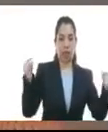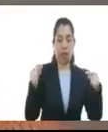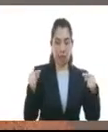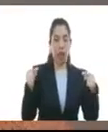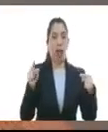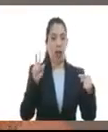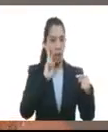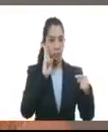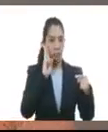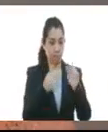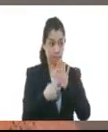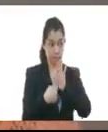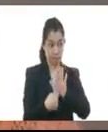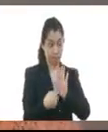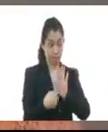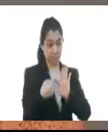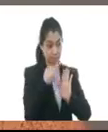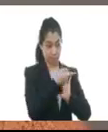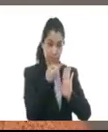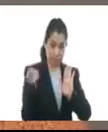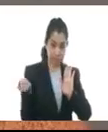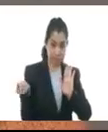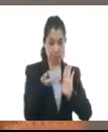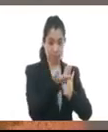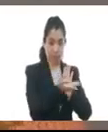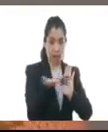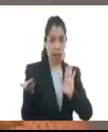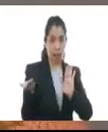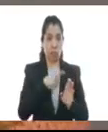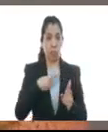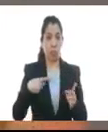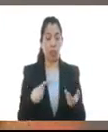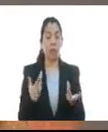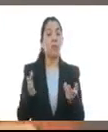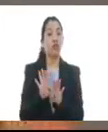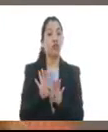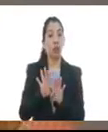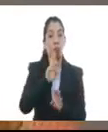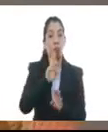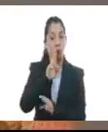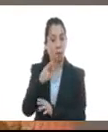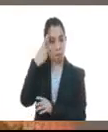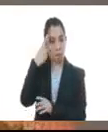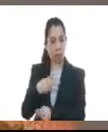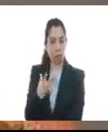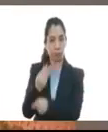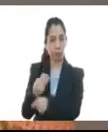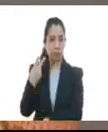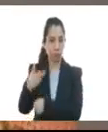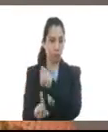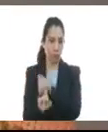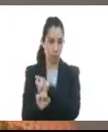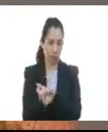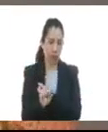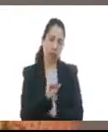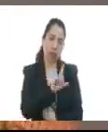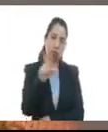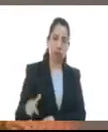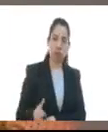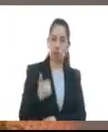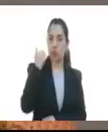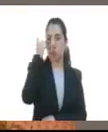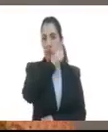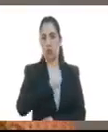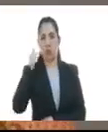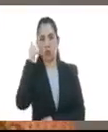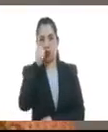¿no? Entonces, pues, al momento que analizamos los trabajos, decidimos también que había que dar una mención